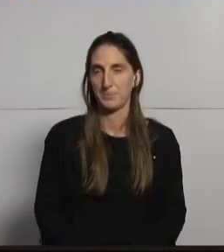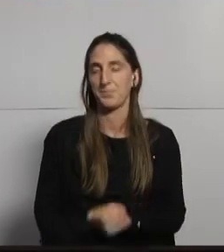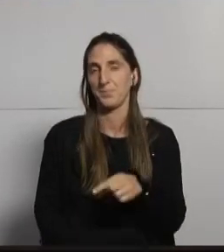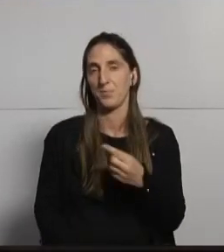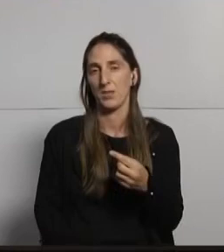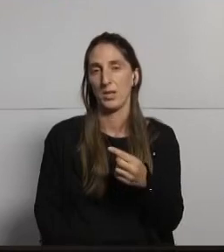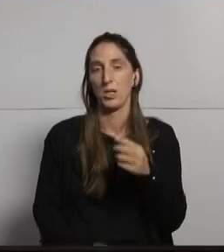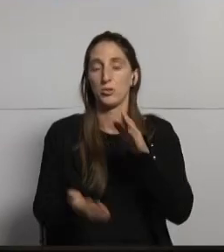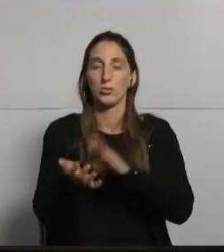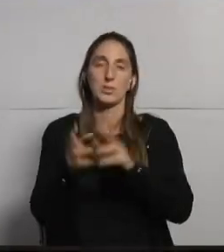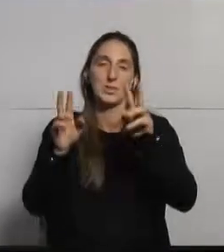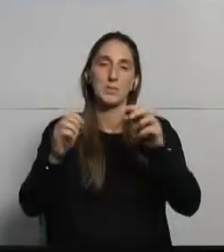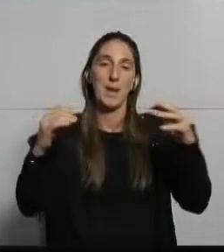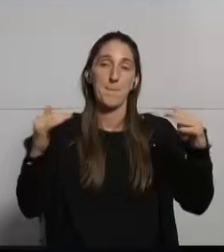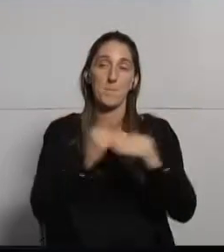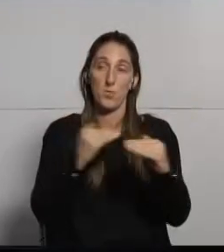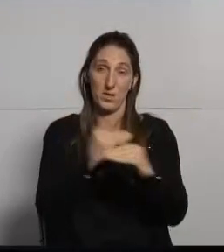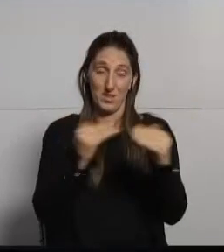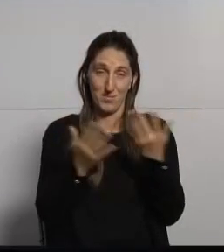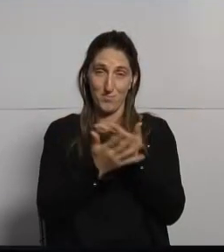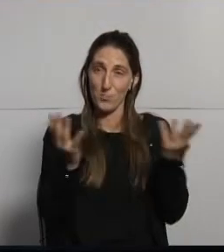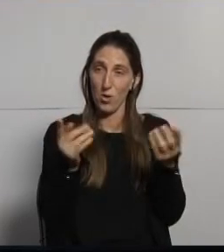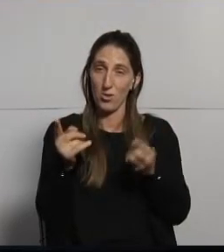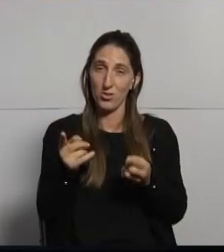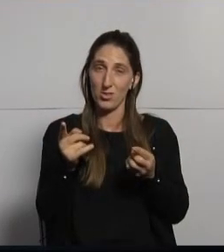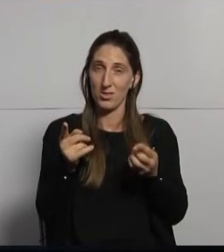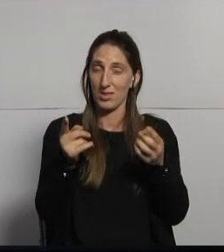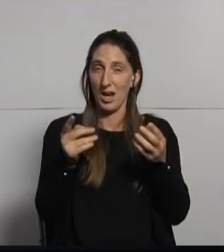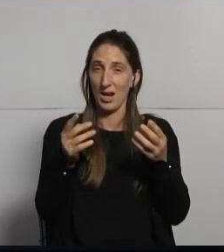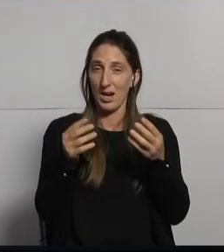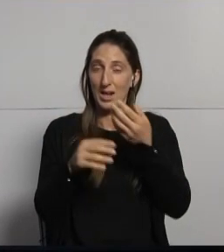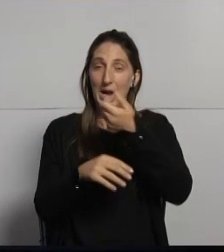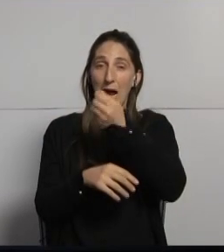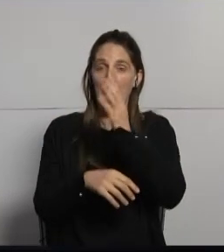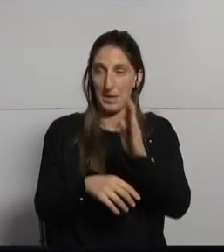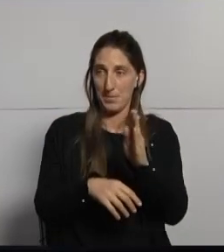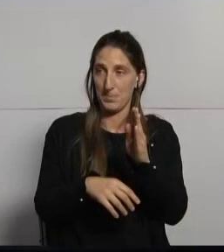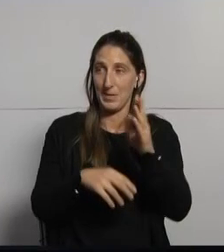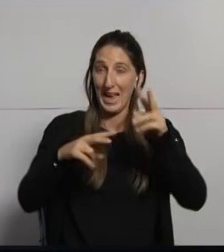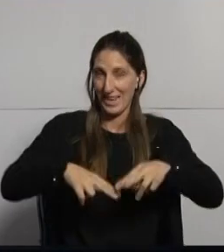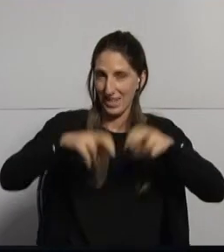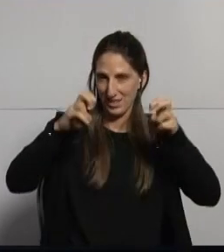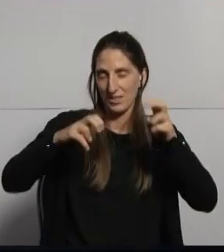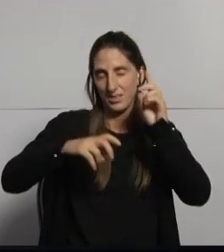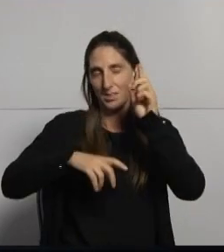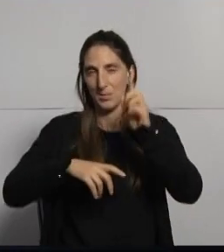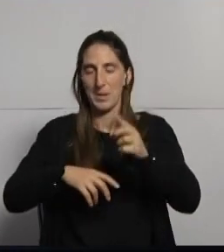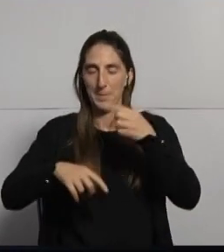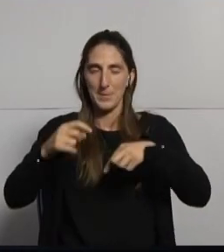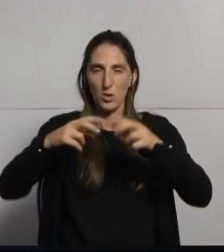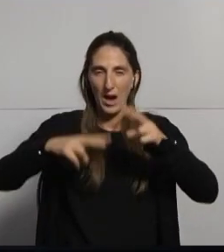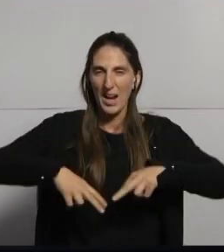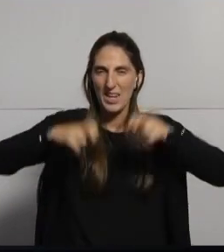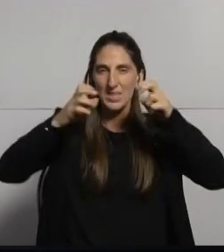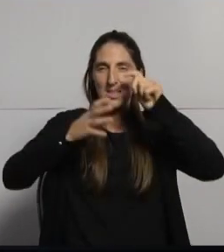Respecto a movilidad, voy a mostrar también la aplicación en este caso de analítica, pero pensando en analítica de